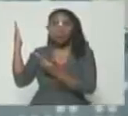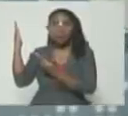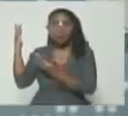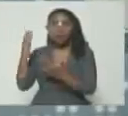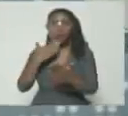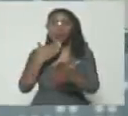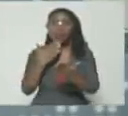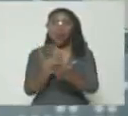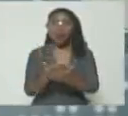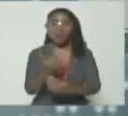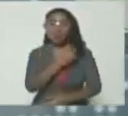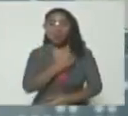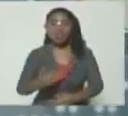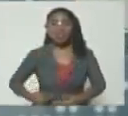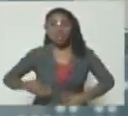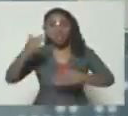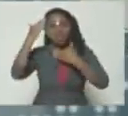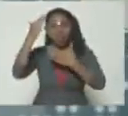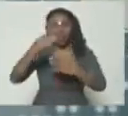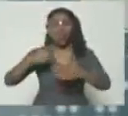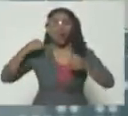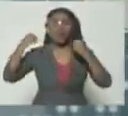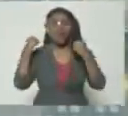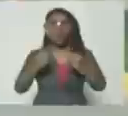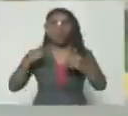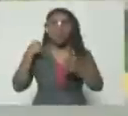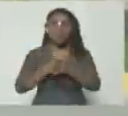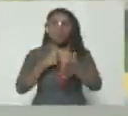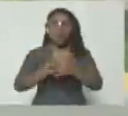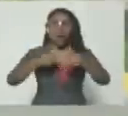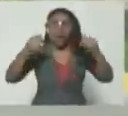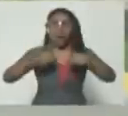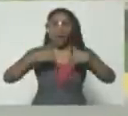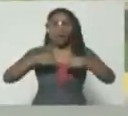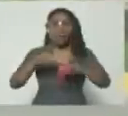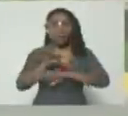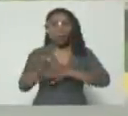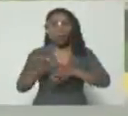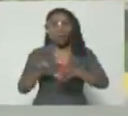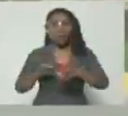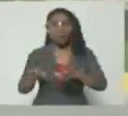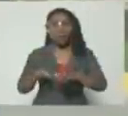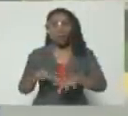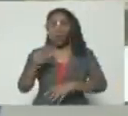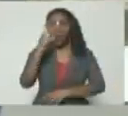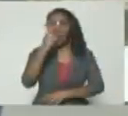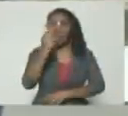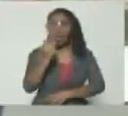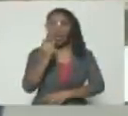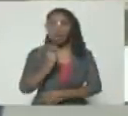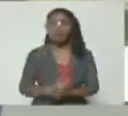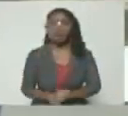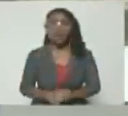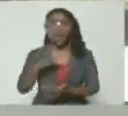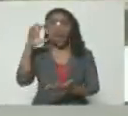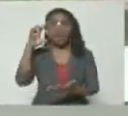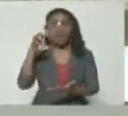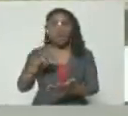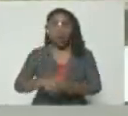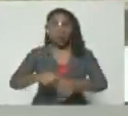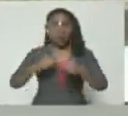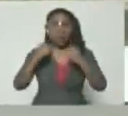Gracias, presidente. Un saludo combativo desde acá, desde el municipio de Ezequiel Zamora, del estado